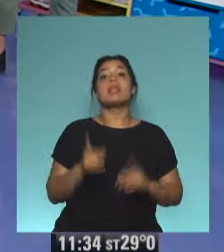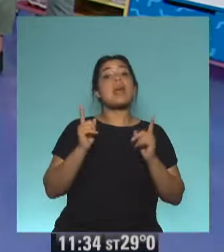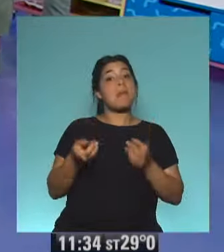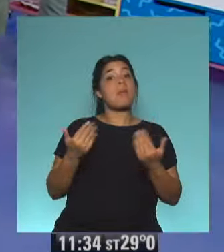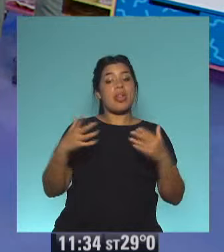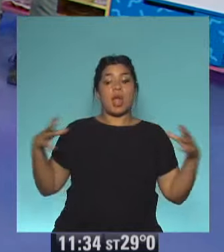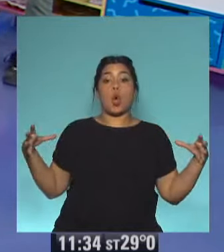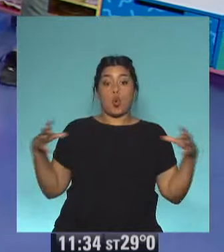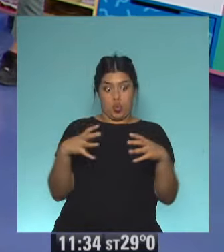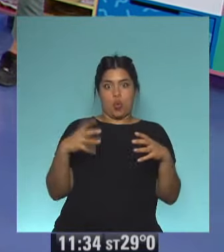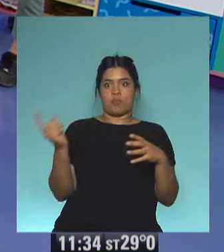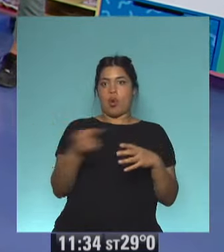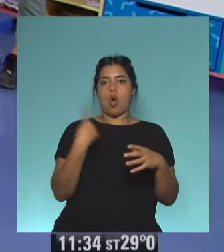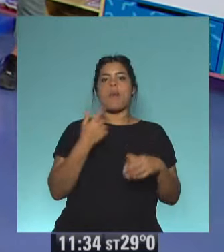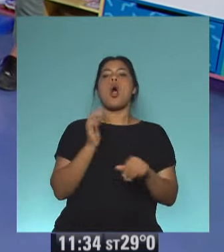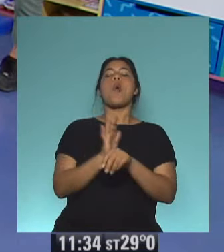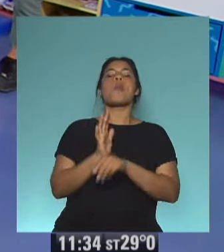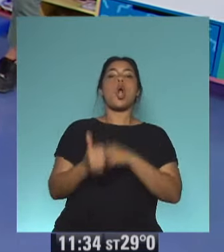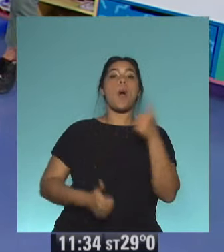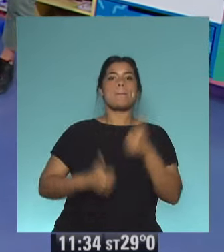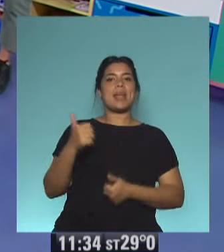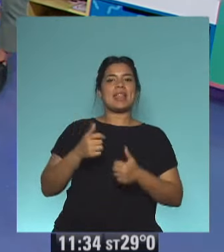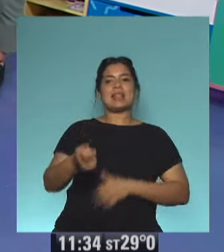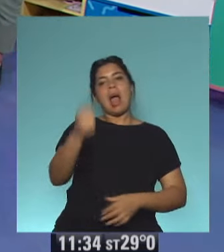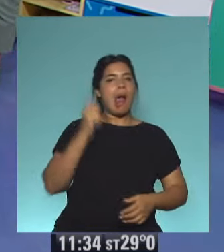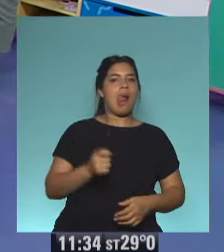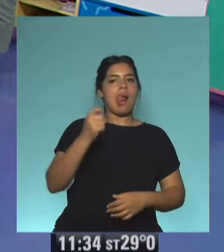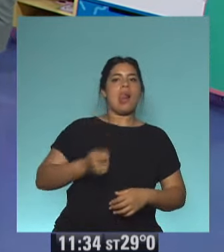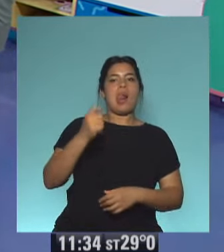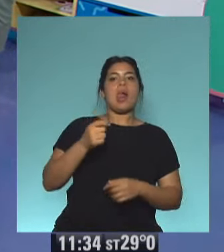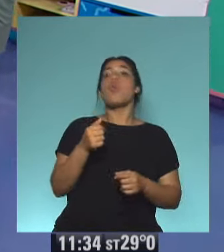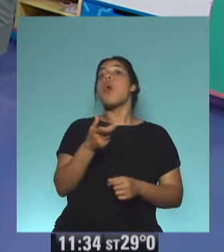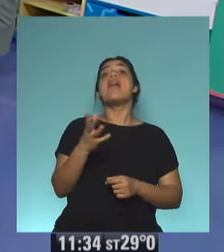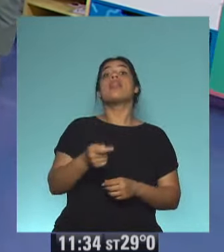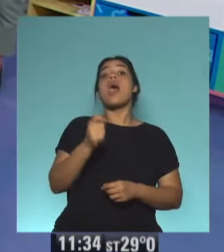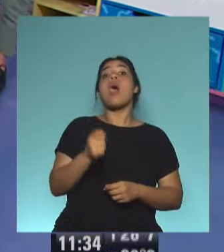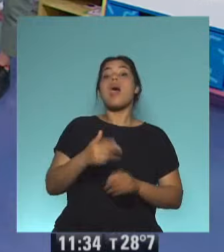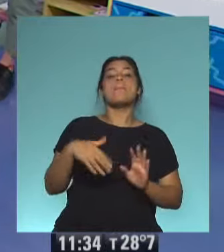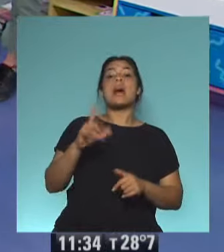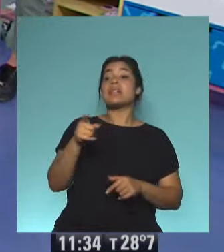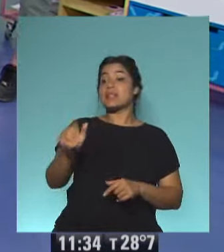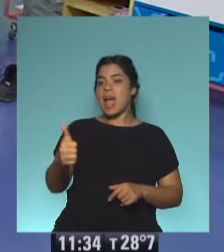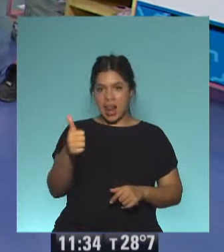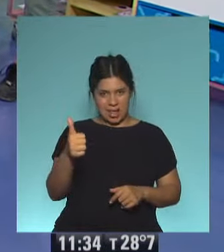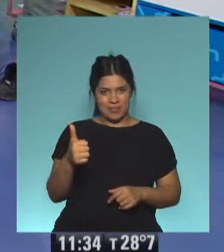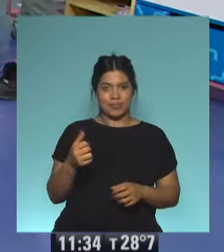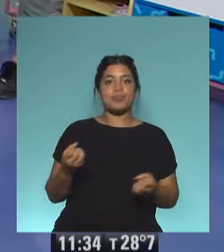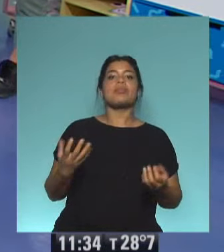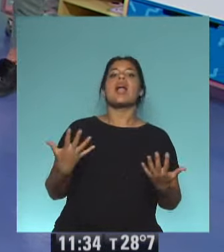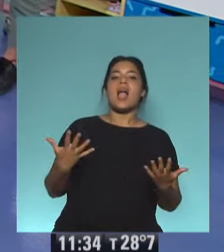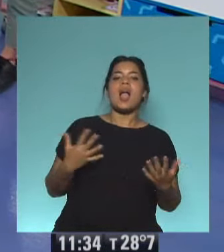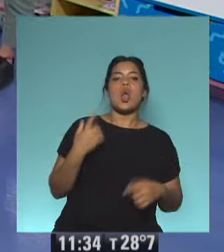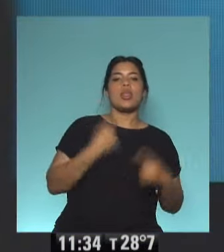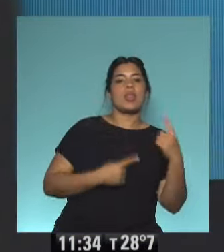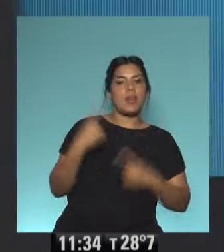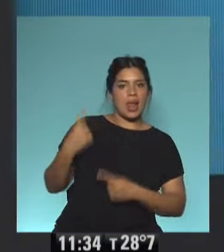y sujeción a ciertas reglas simples, ganando el que embocaba mayor número de veces. ¡Wow! Qué claro, hay distintos como estos que